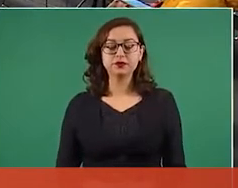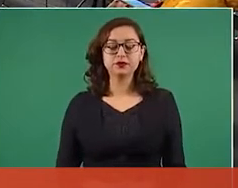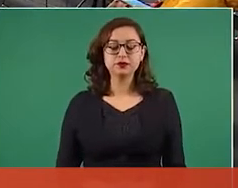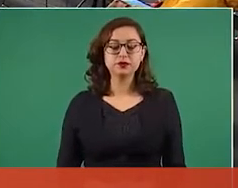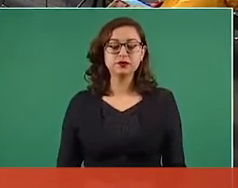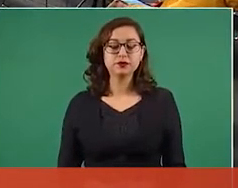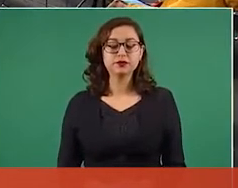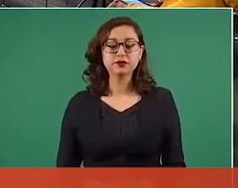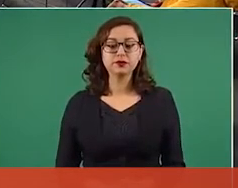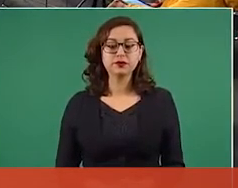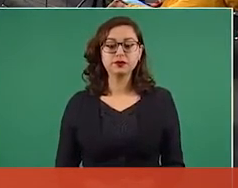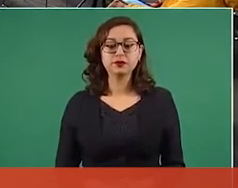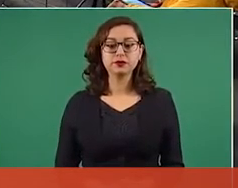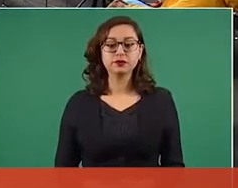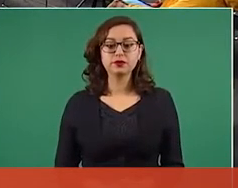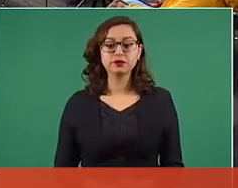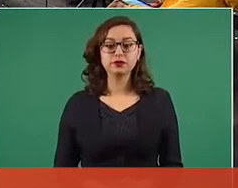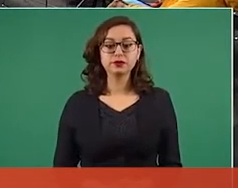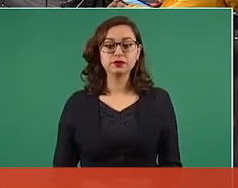¿Mande?